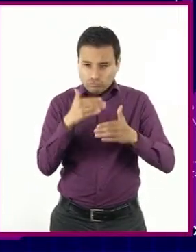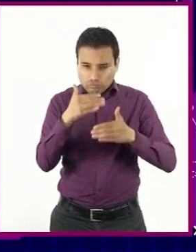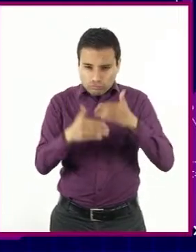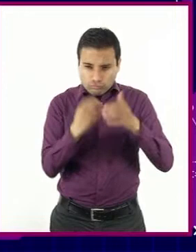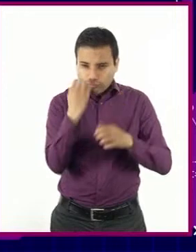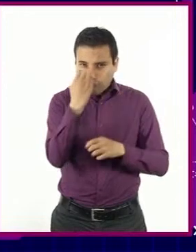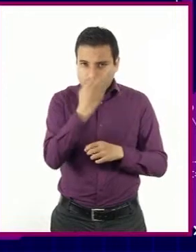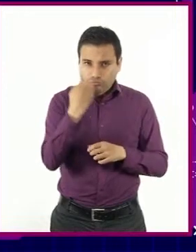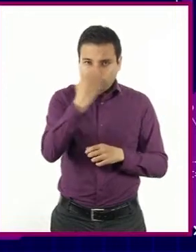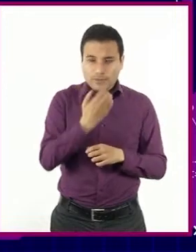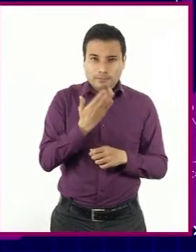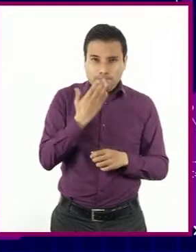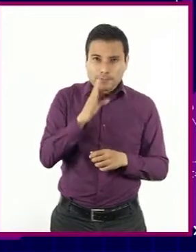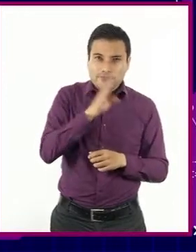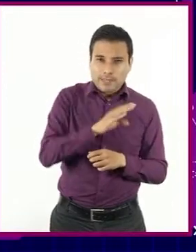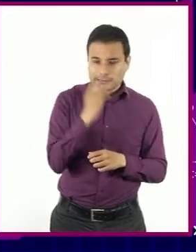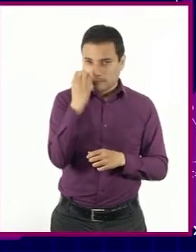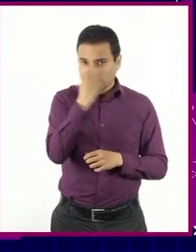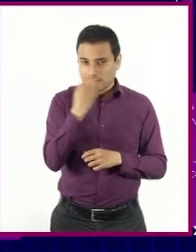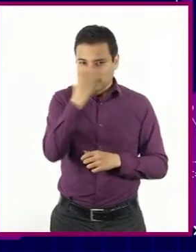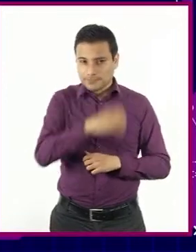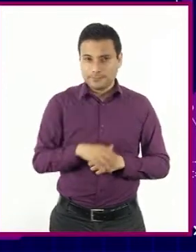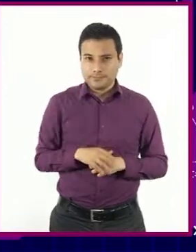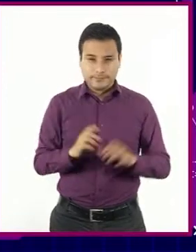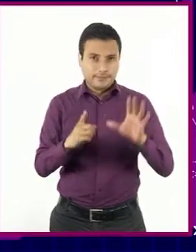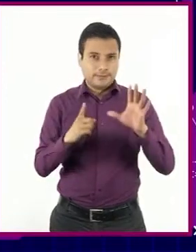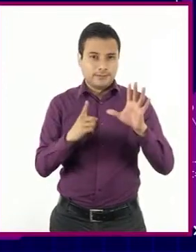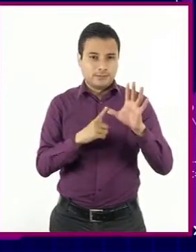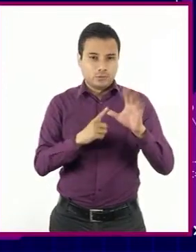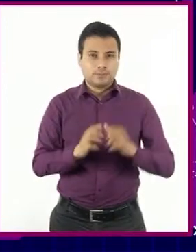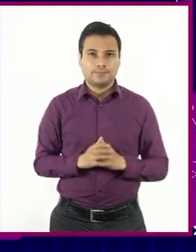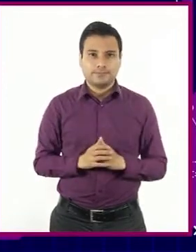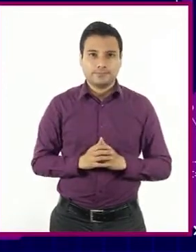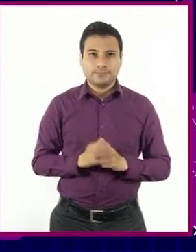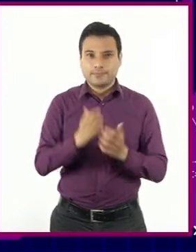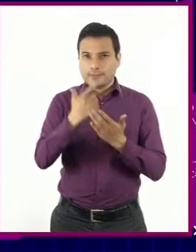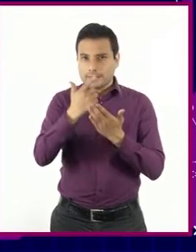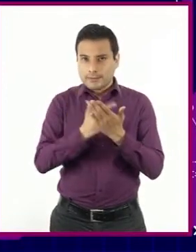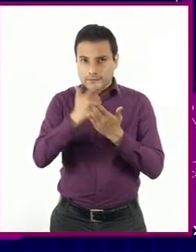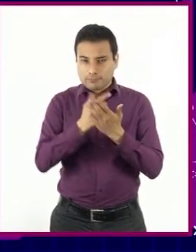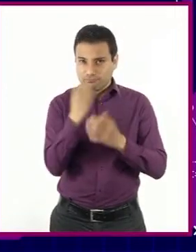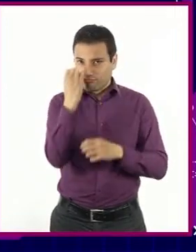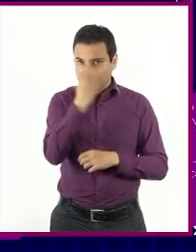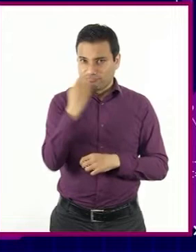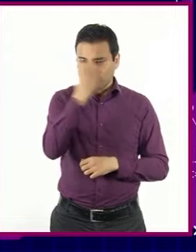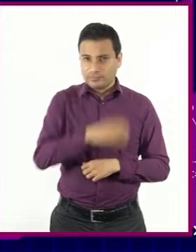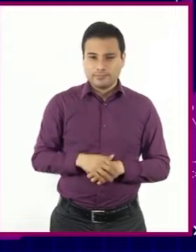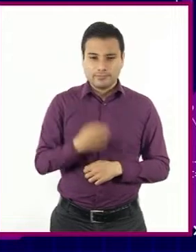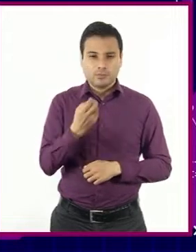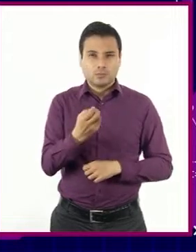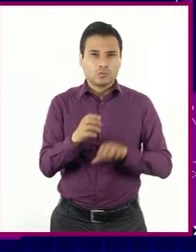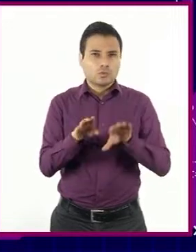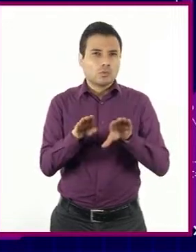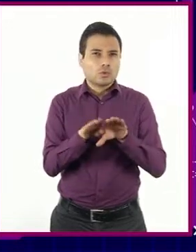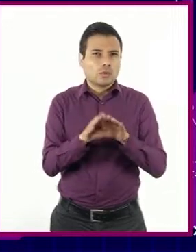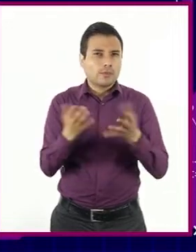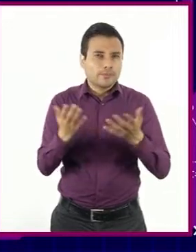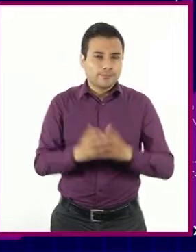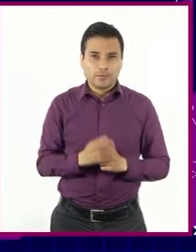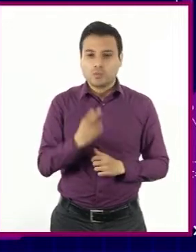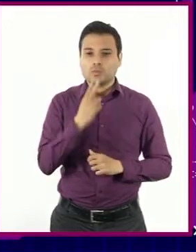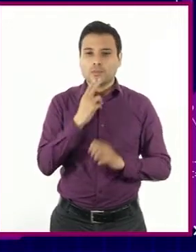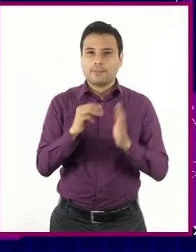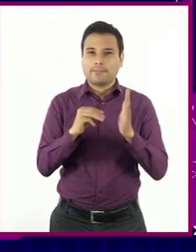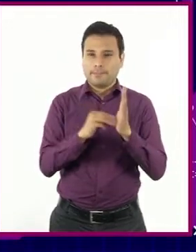de verificación si es necesario. 5. Cálculo de los índices. Para ello se utiliza principalmente un